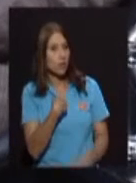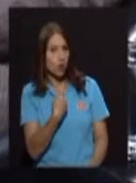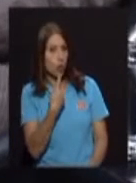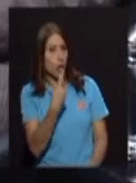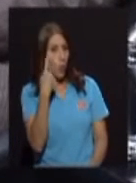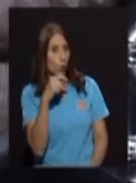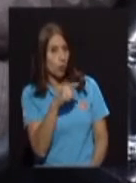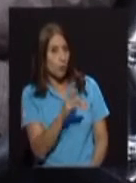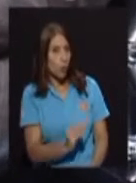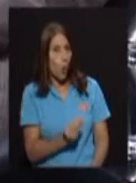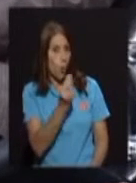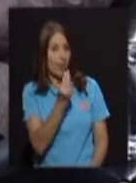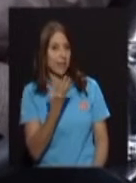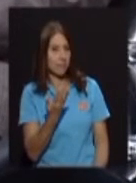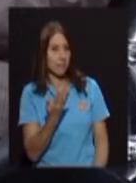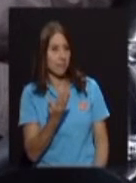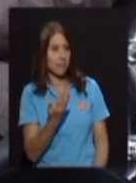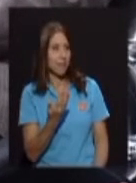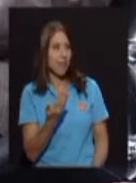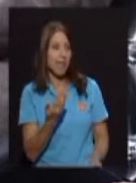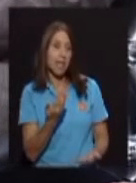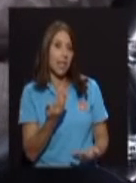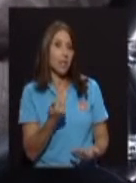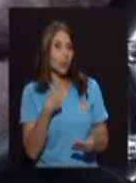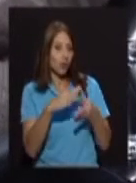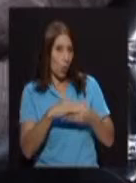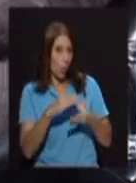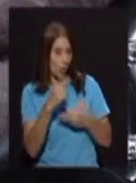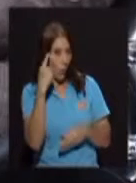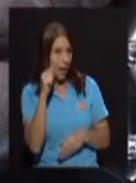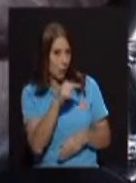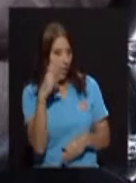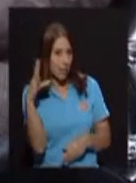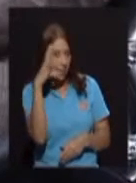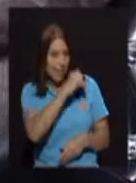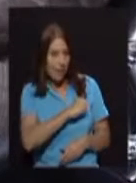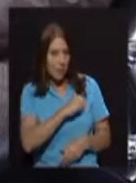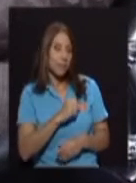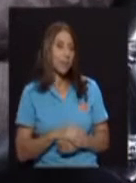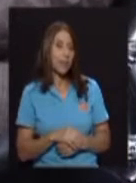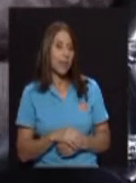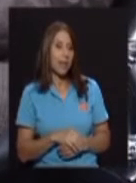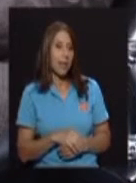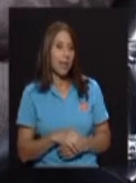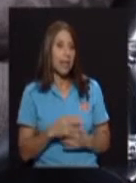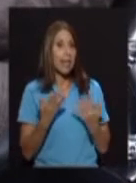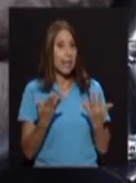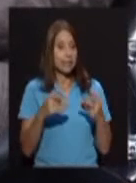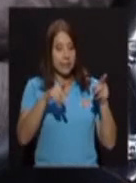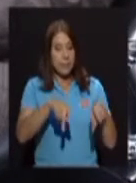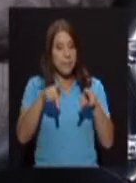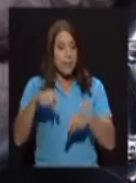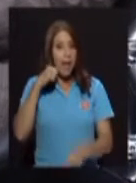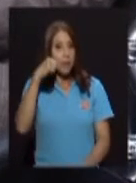es muy joven, de manera que se lo cuento para que se entere, sí. Que es, los adultos